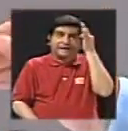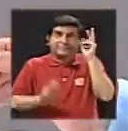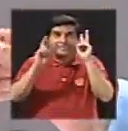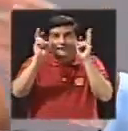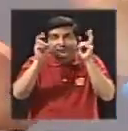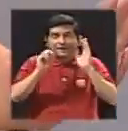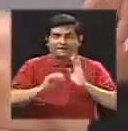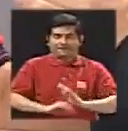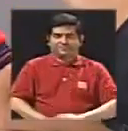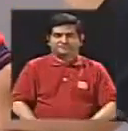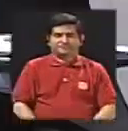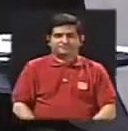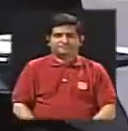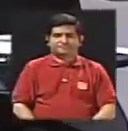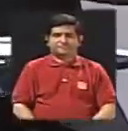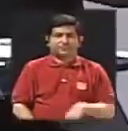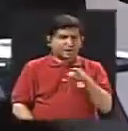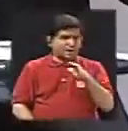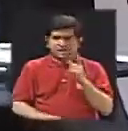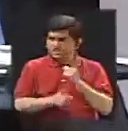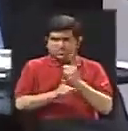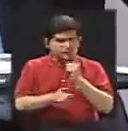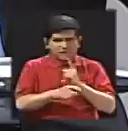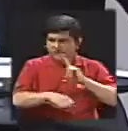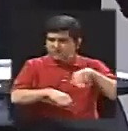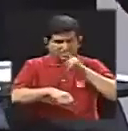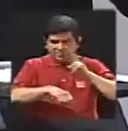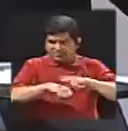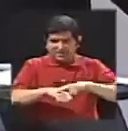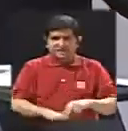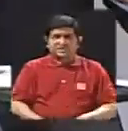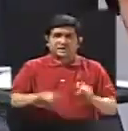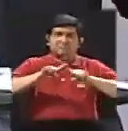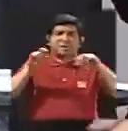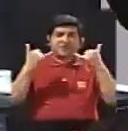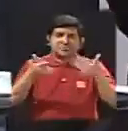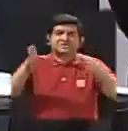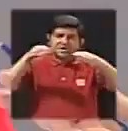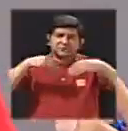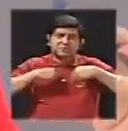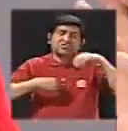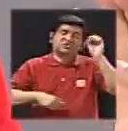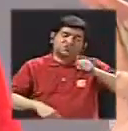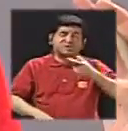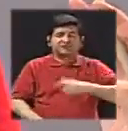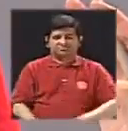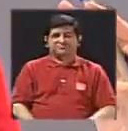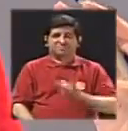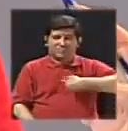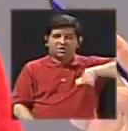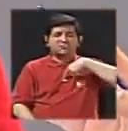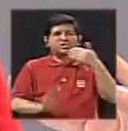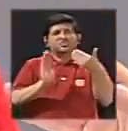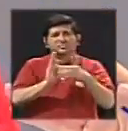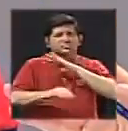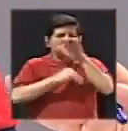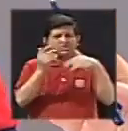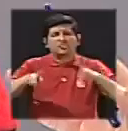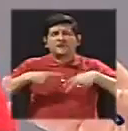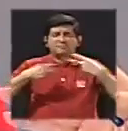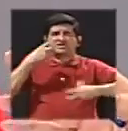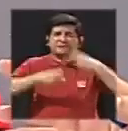¿verdad? Digamos que no 140. Que no debería ser normal, pero. Que no debería ser normal. Ya se ha asumido como normal. Sí, nosotros que hemos sido golpeados toda la vida con